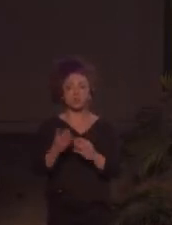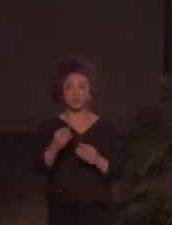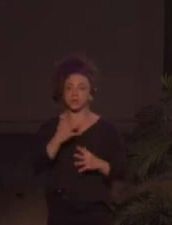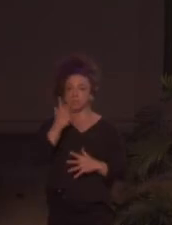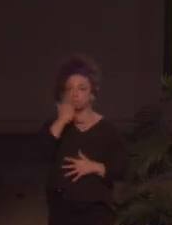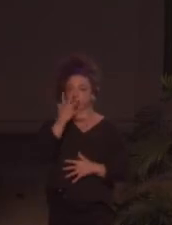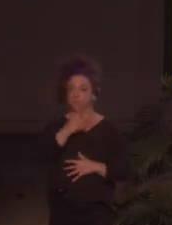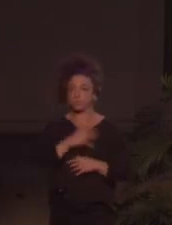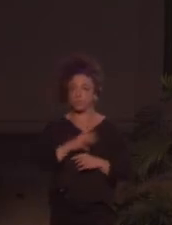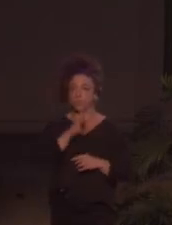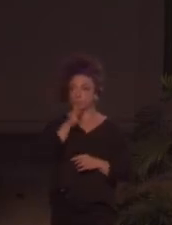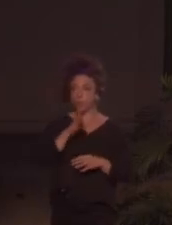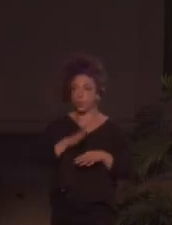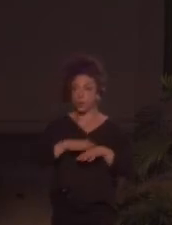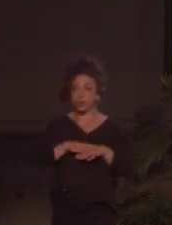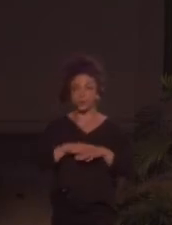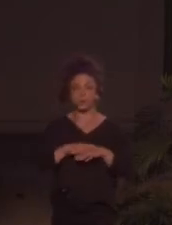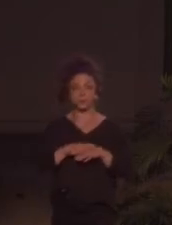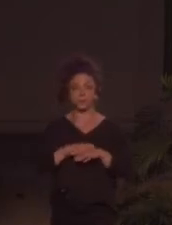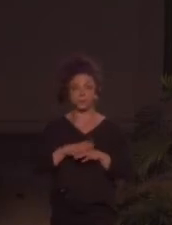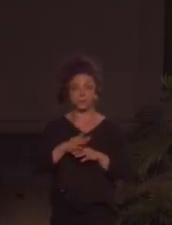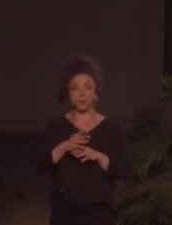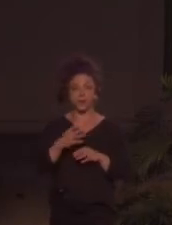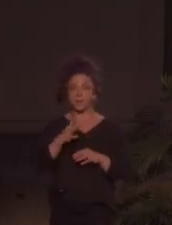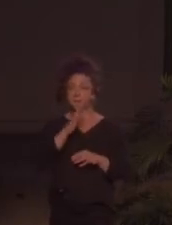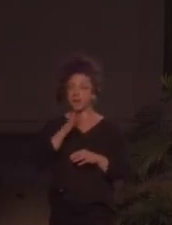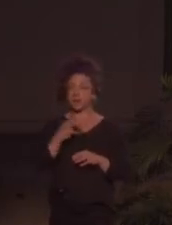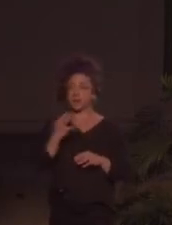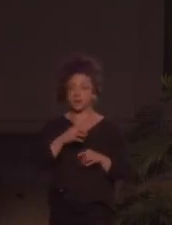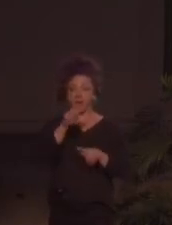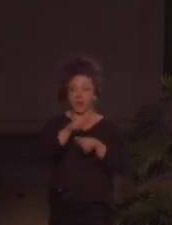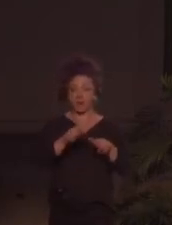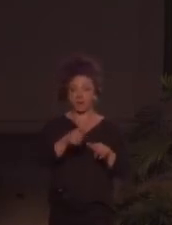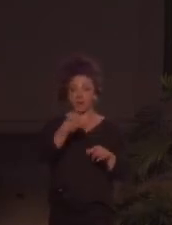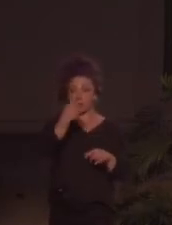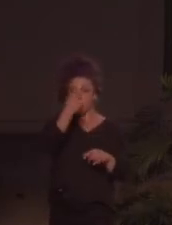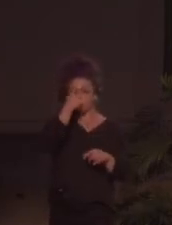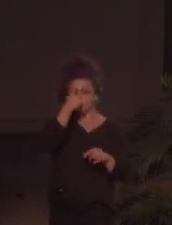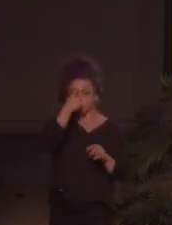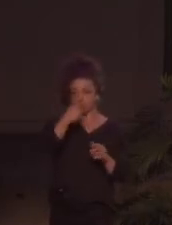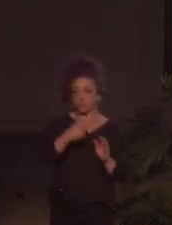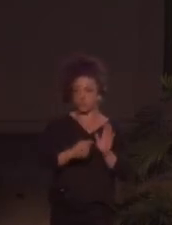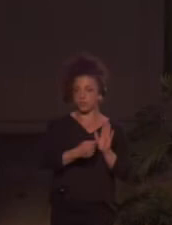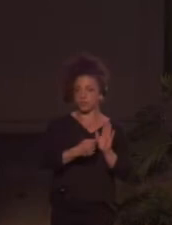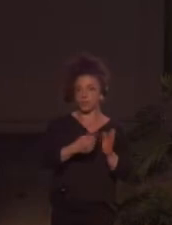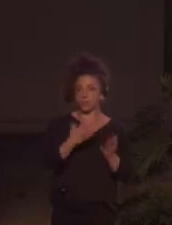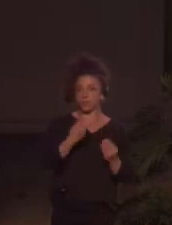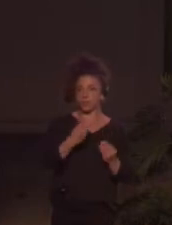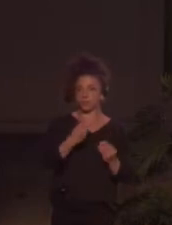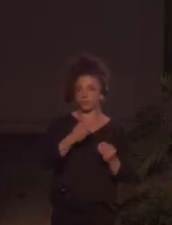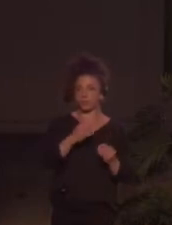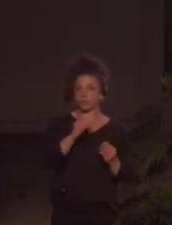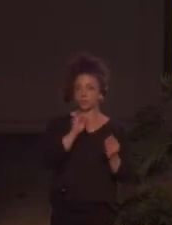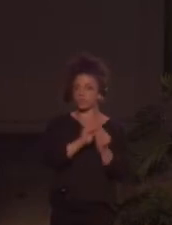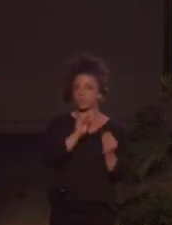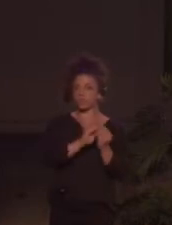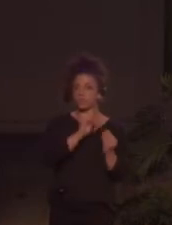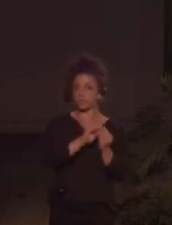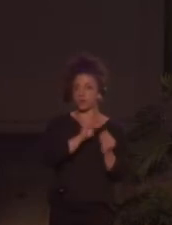zeralako eskatzen koherentzia individual bat, ez, jendeari, eta nik uste dut guk eskatu behar deguna dela